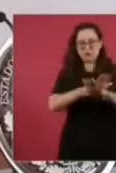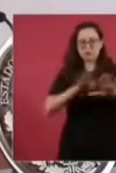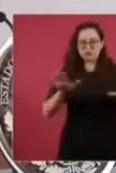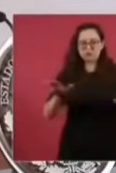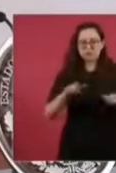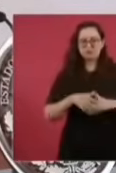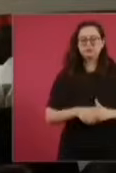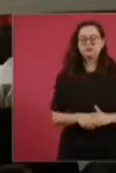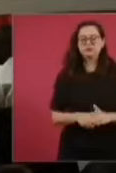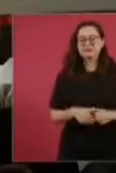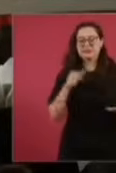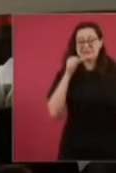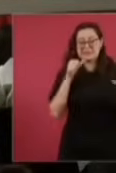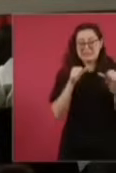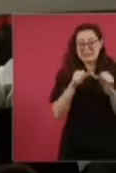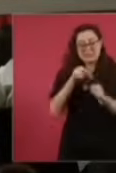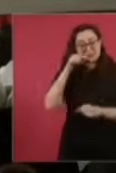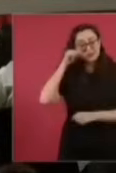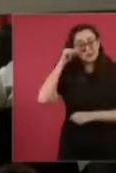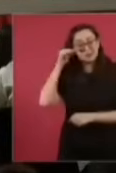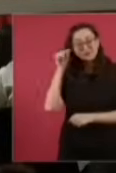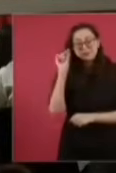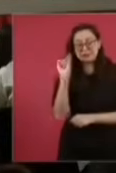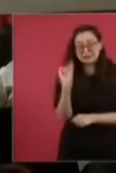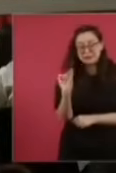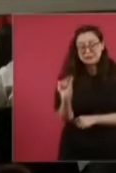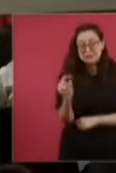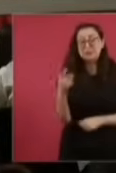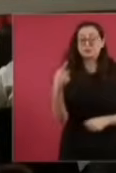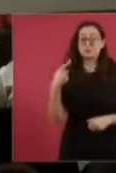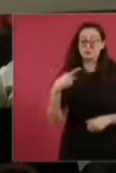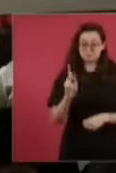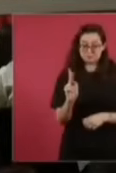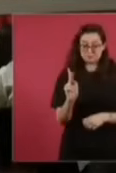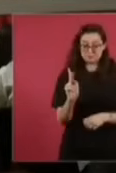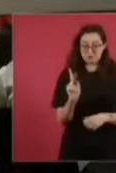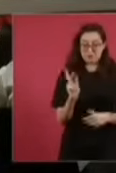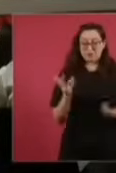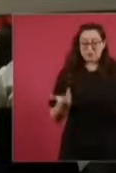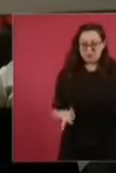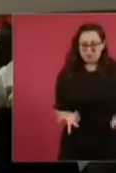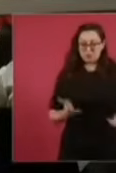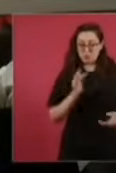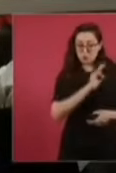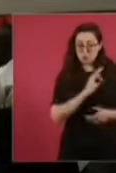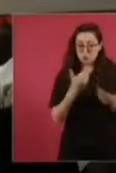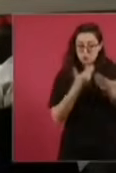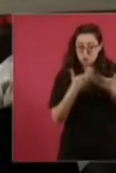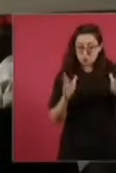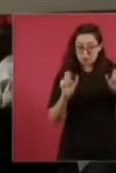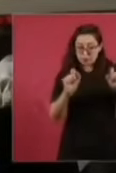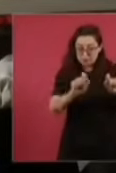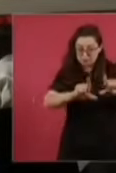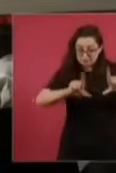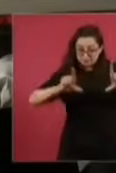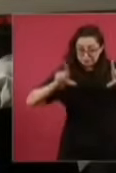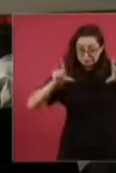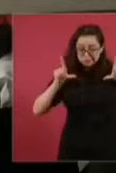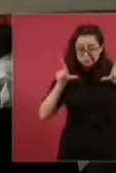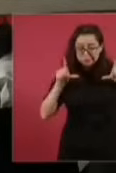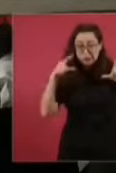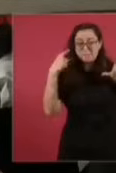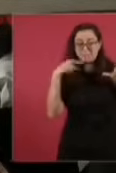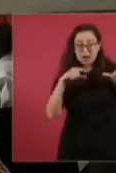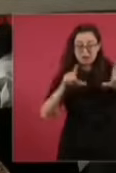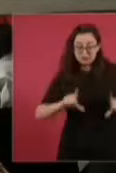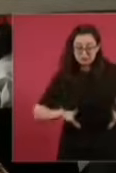poco pequeña la letra, pero quisiera que lo acercaran más abajo,